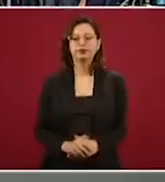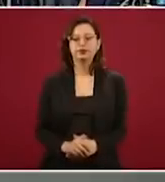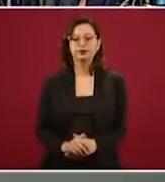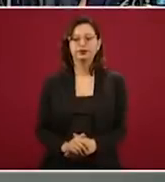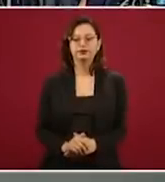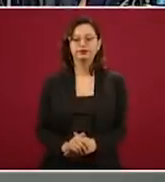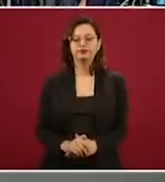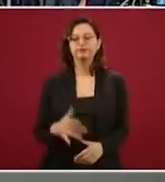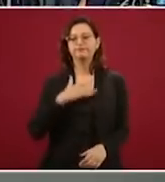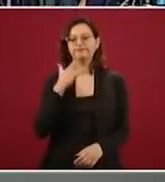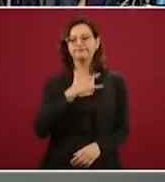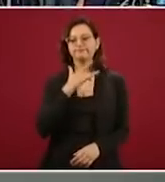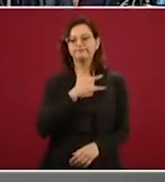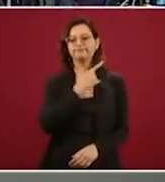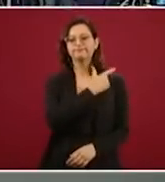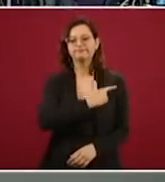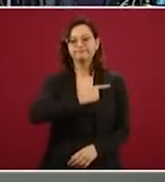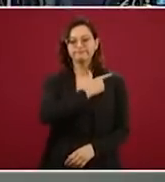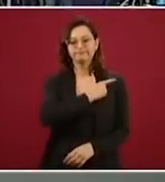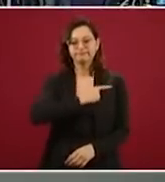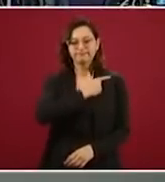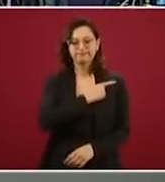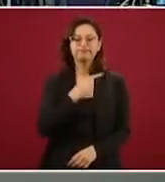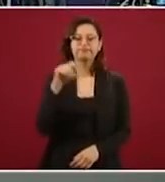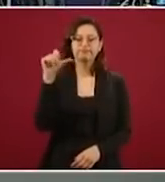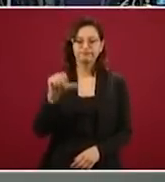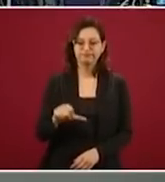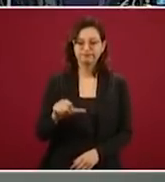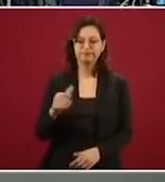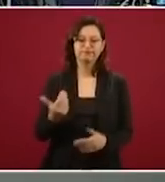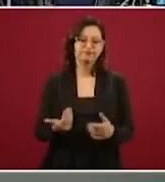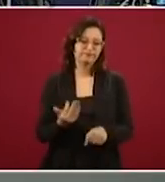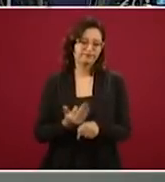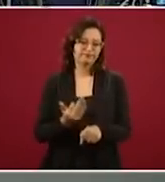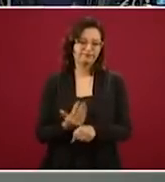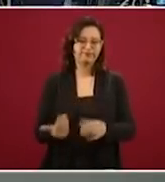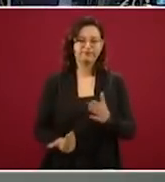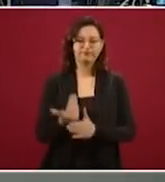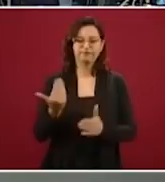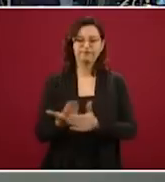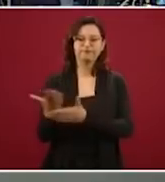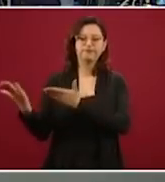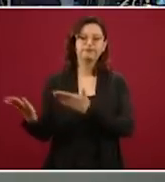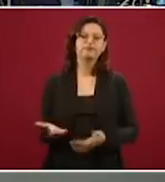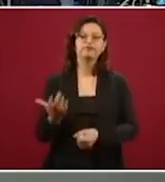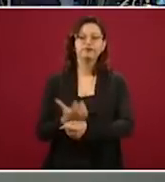Nos da mucho gusto que esta mañana nos acompañen los